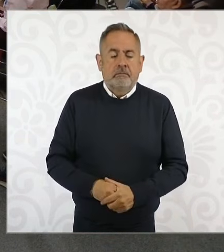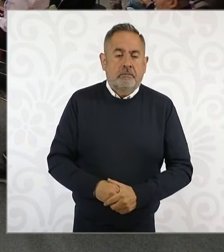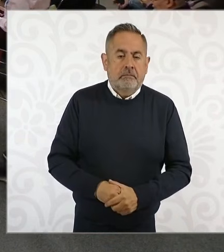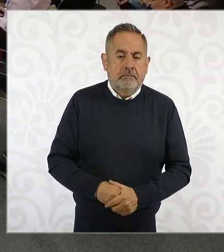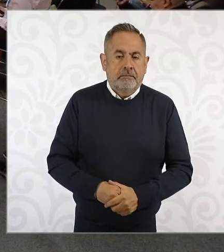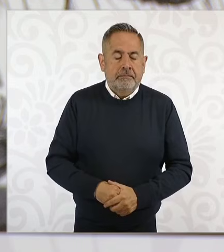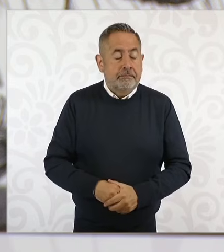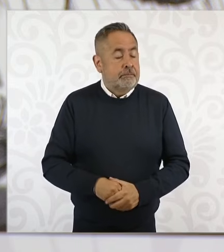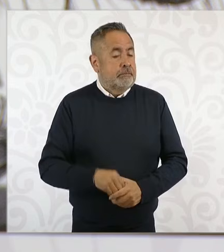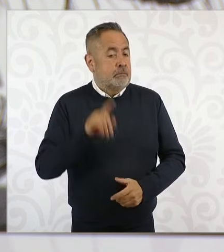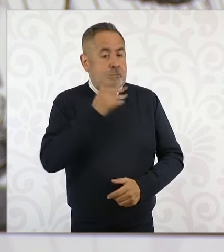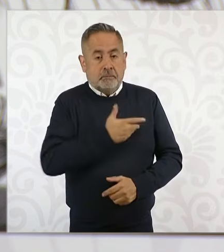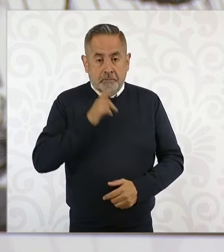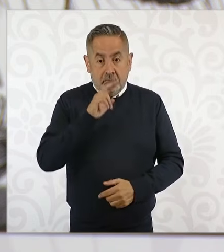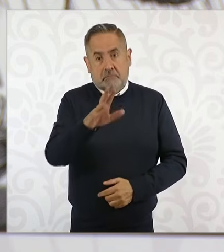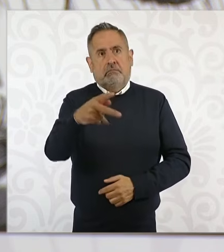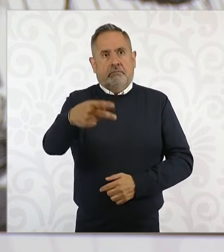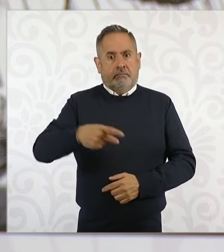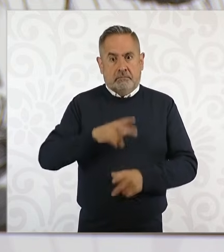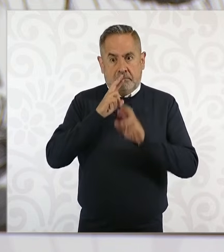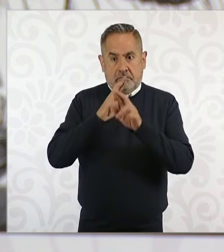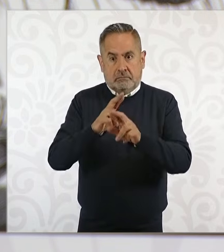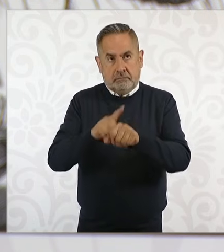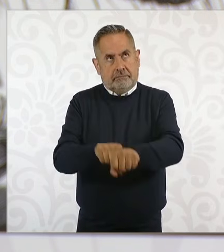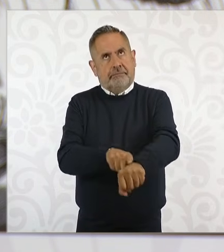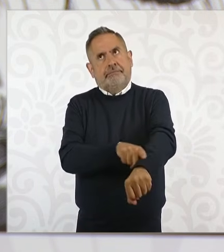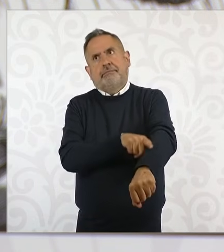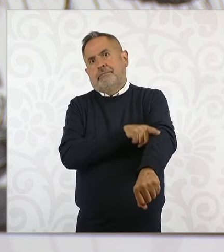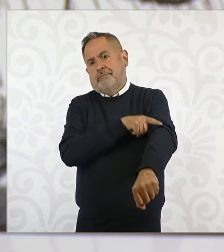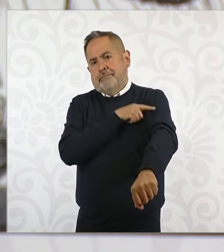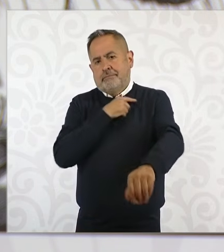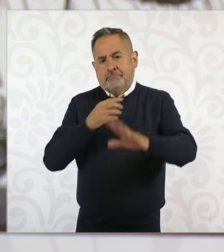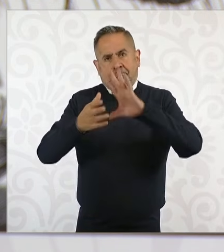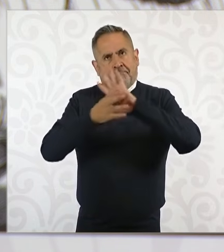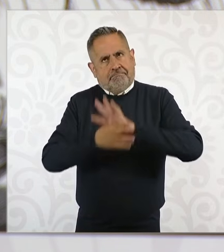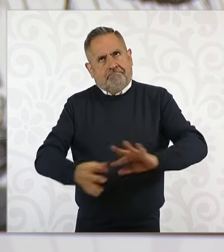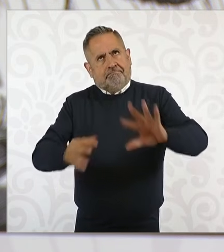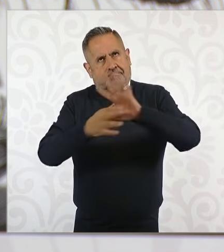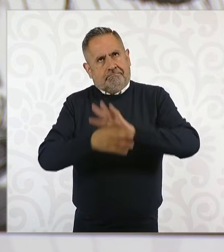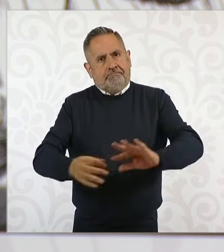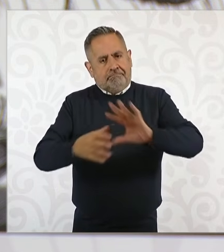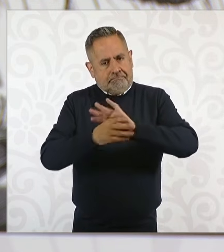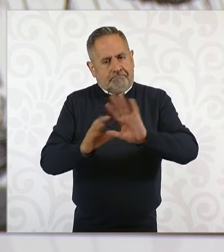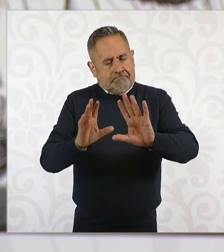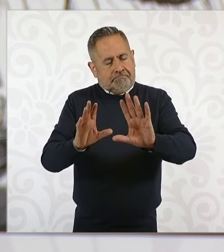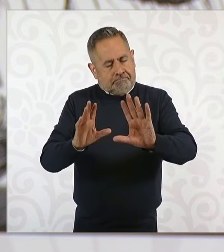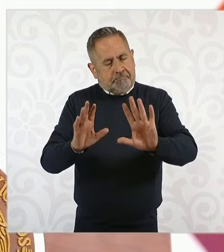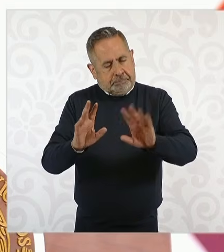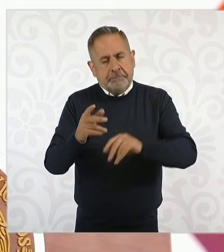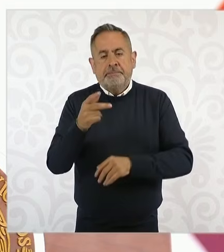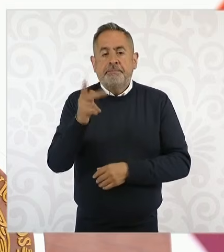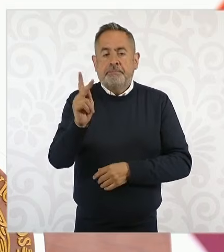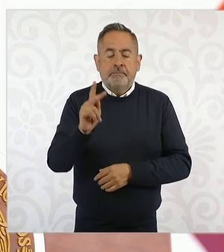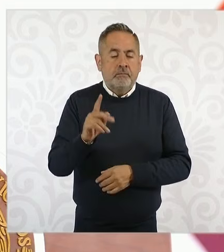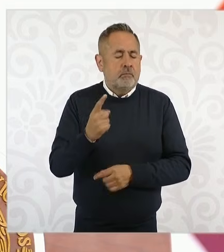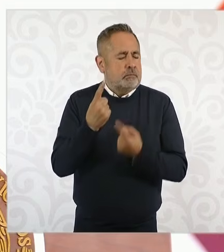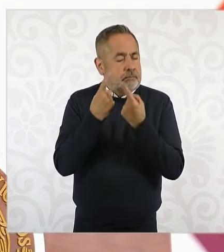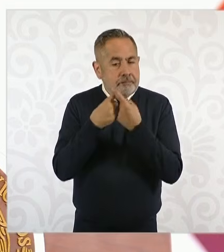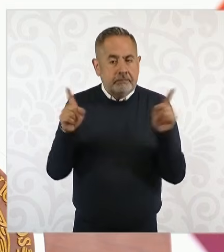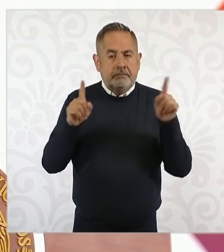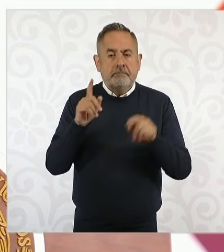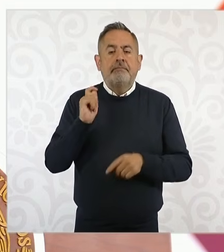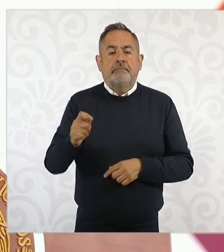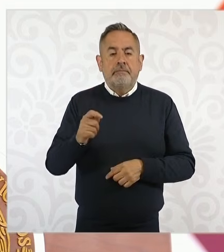extensa. Podemos seguir hablando de ello, pero la gran diferencia es que